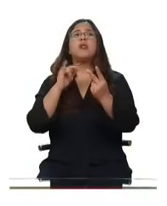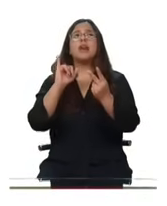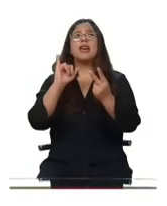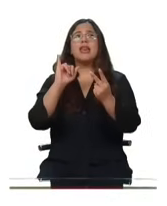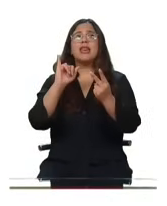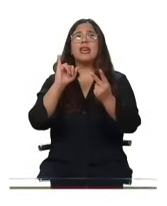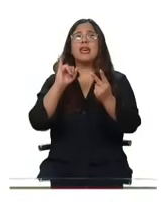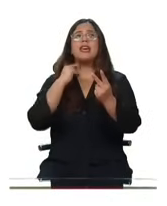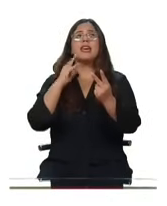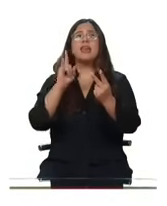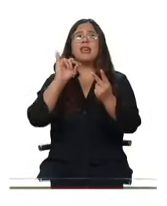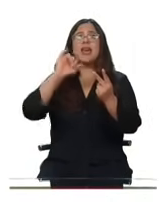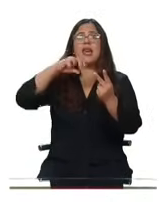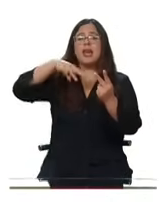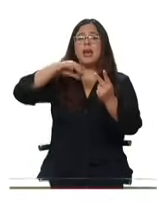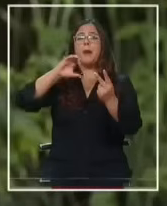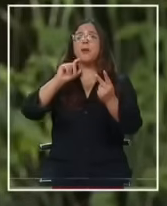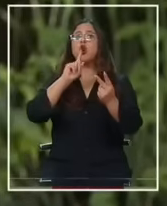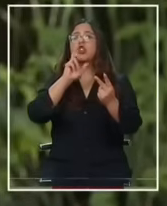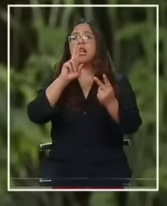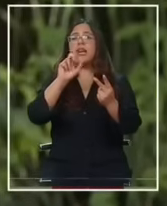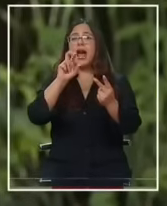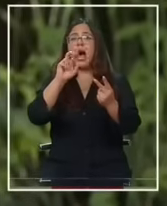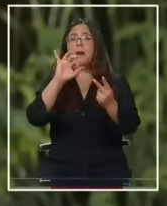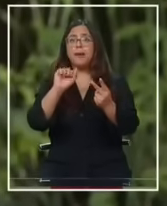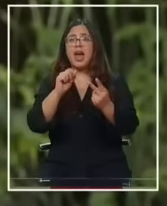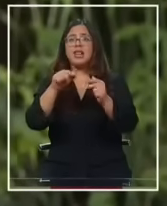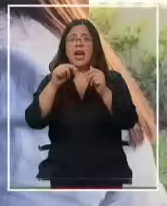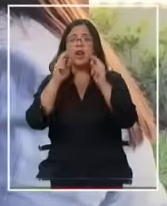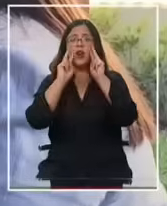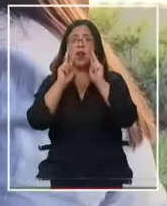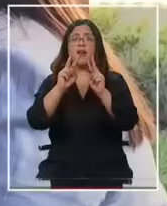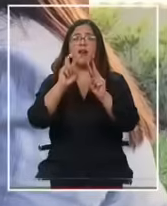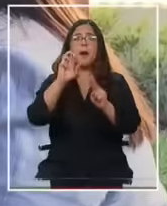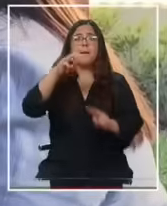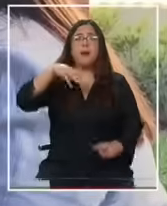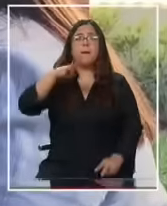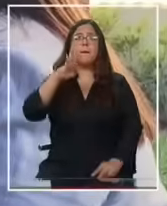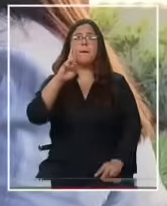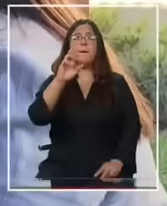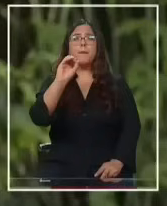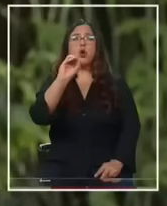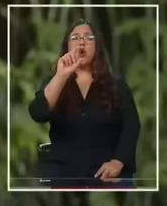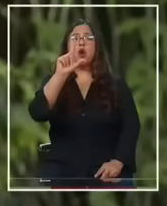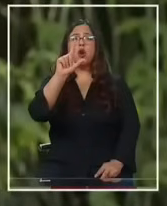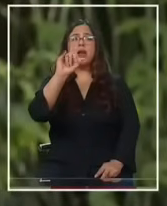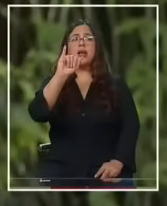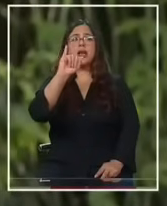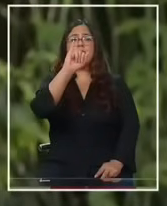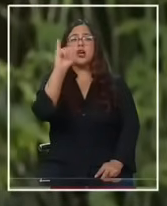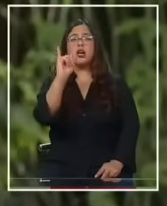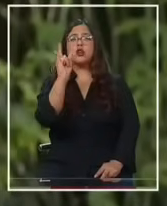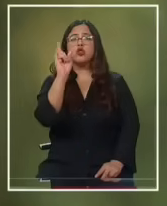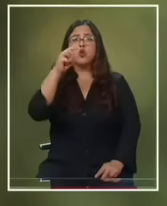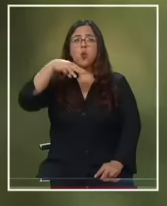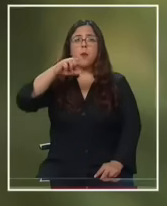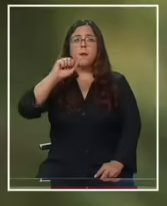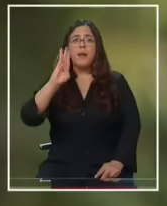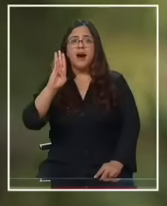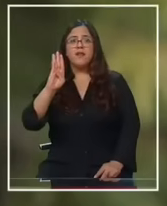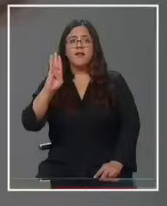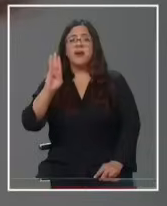con pembrolizumab. Y ese medicamento es, lejos, mi mejor opción. Esas fueron las palabras de mi oncólogo.